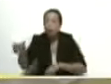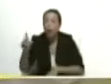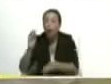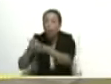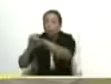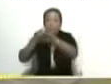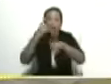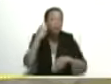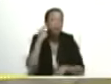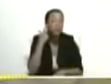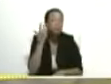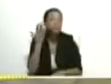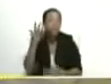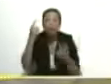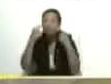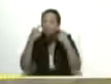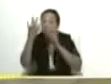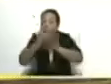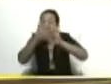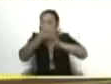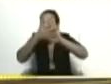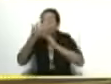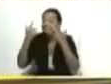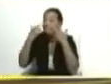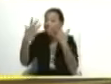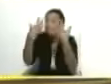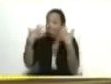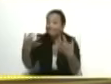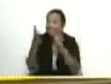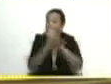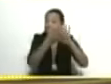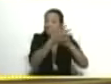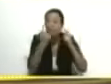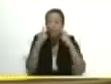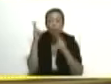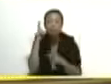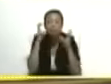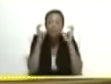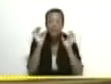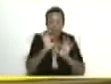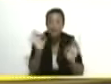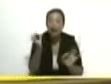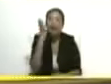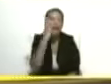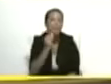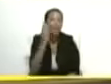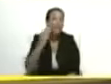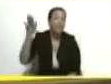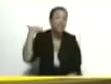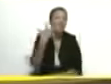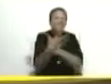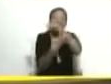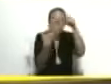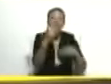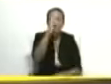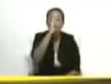Atención, oído, compatriotas, oído. Ya tuvimos esa experiencia de